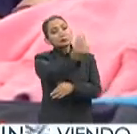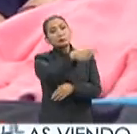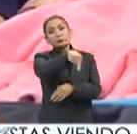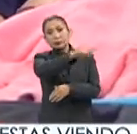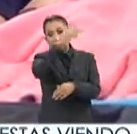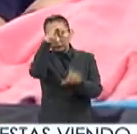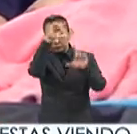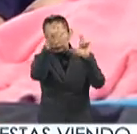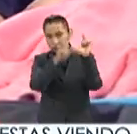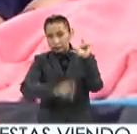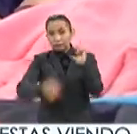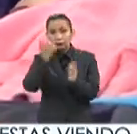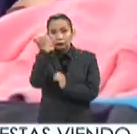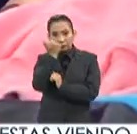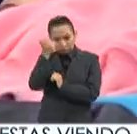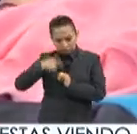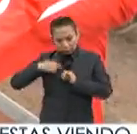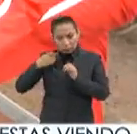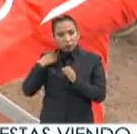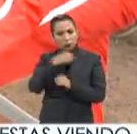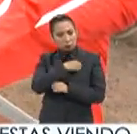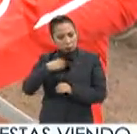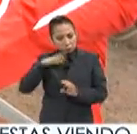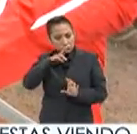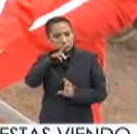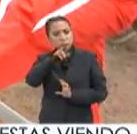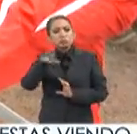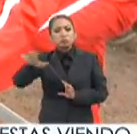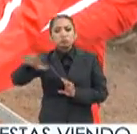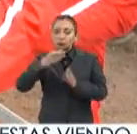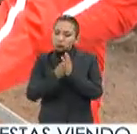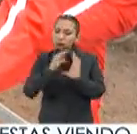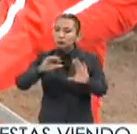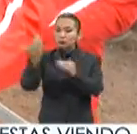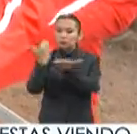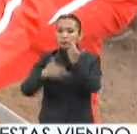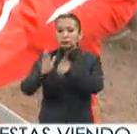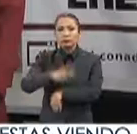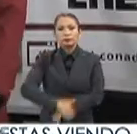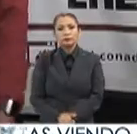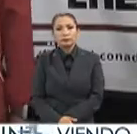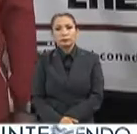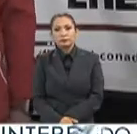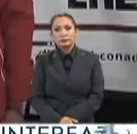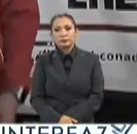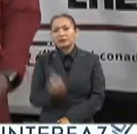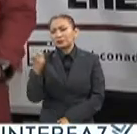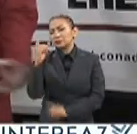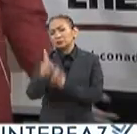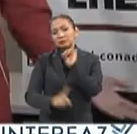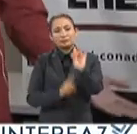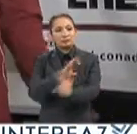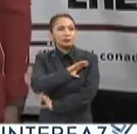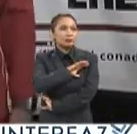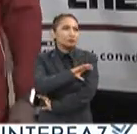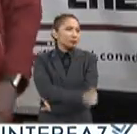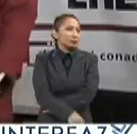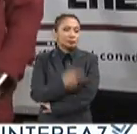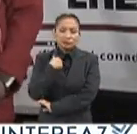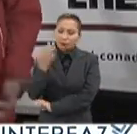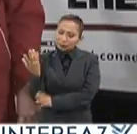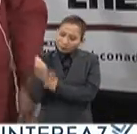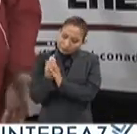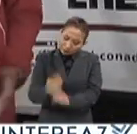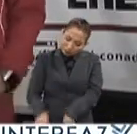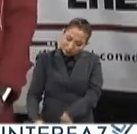nivel nacional. Estudiantes comprometidos quedarán como resultado formadores exitosos. Porque es un deporte que me encanta, que me ha formado